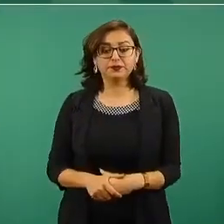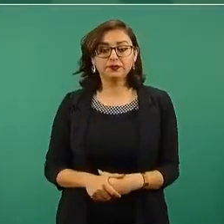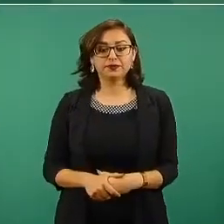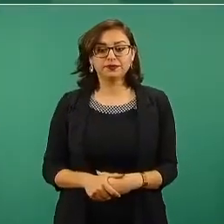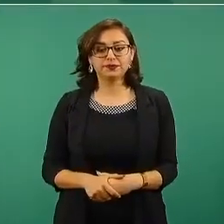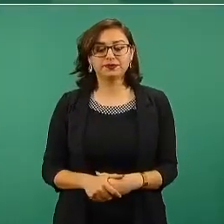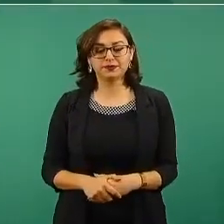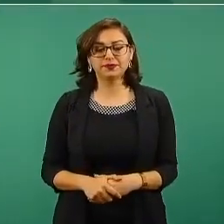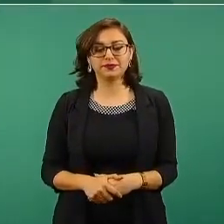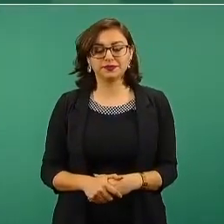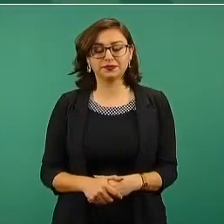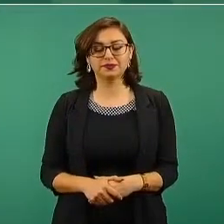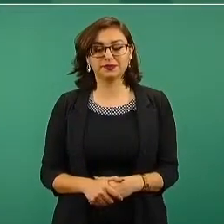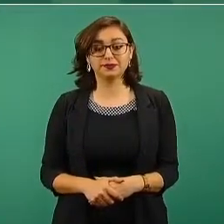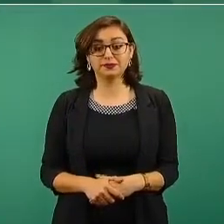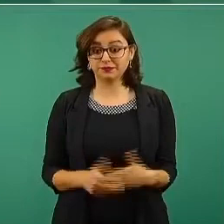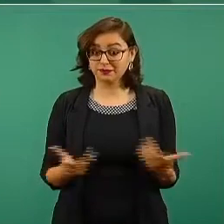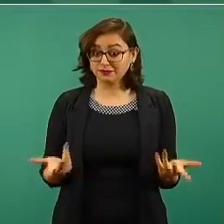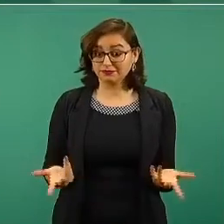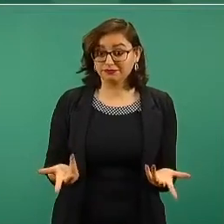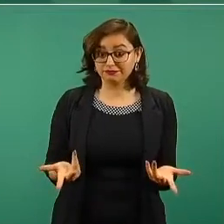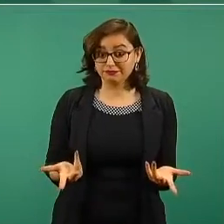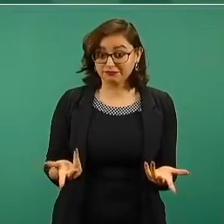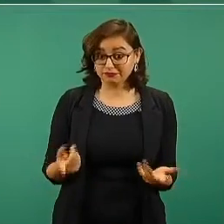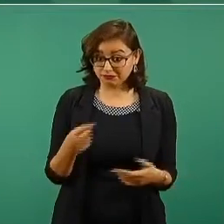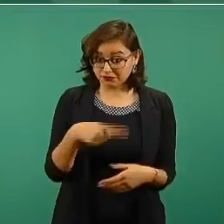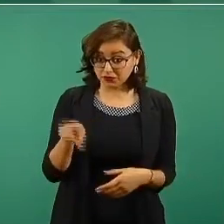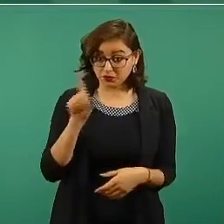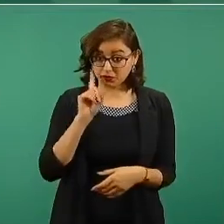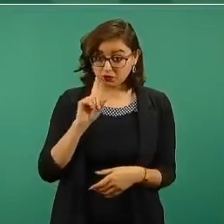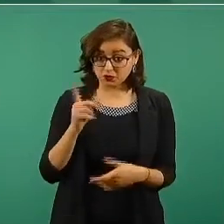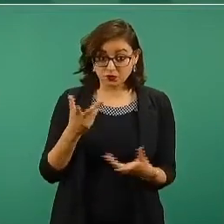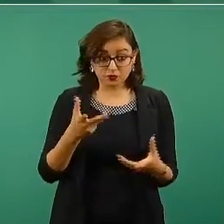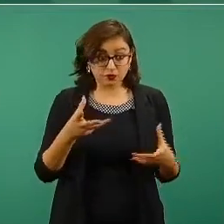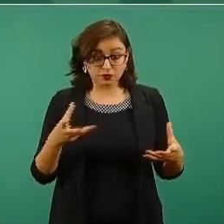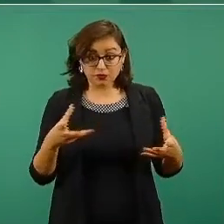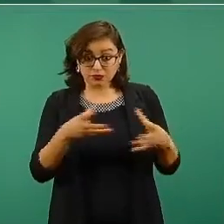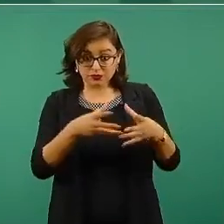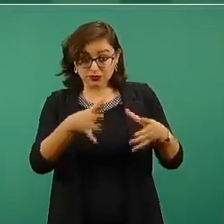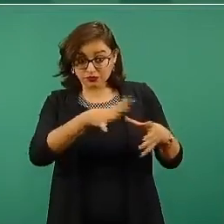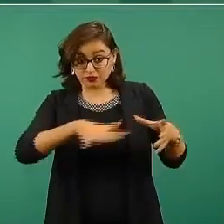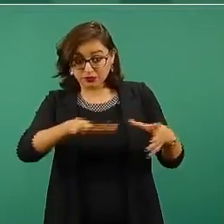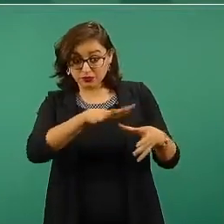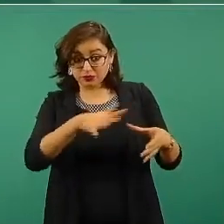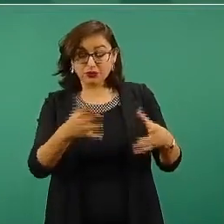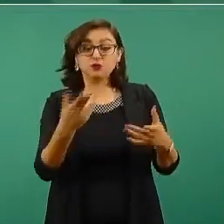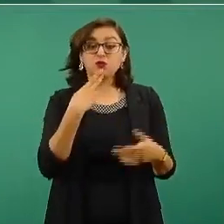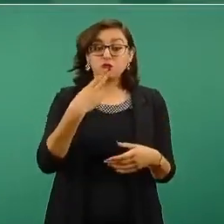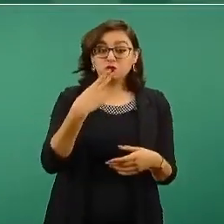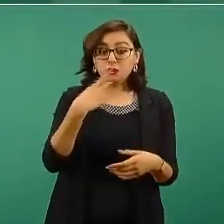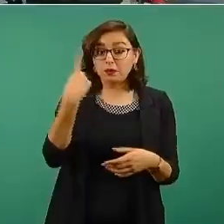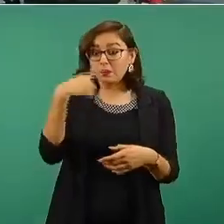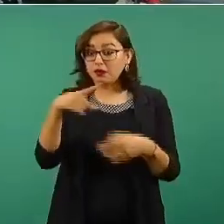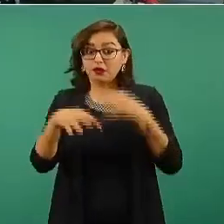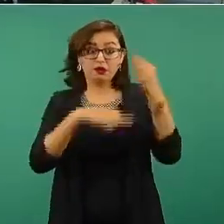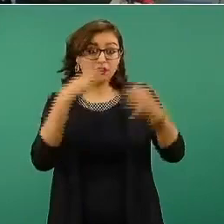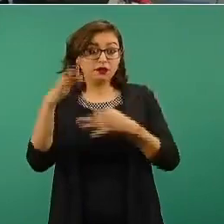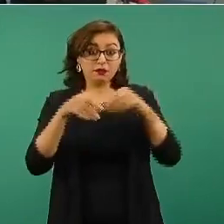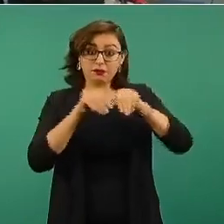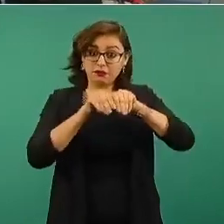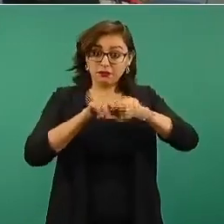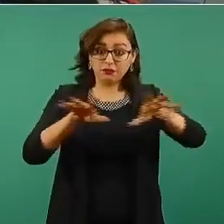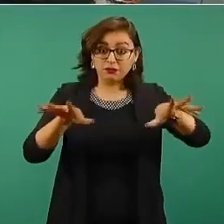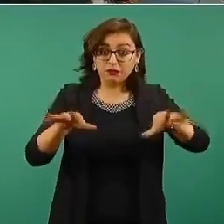Entonces todo eso tiene que ver con los medios, pues, y la publicidad,